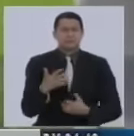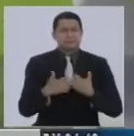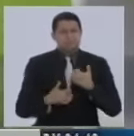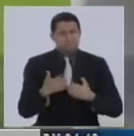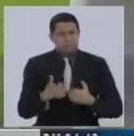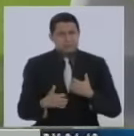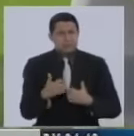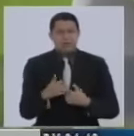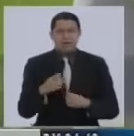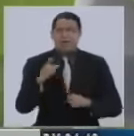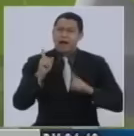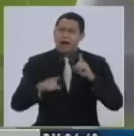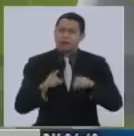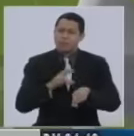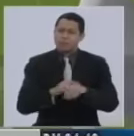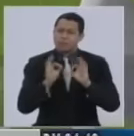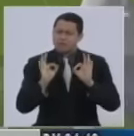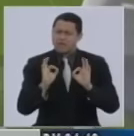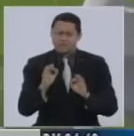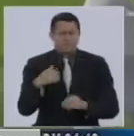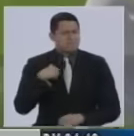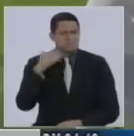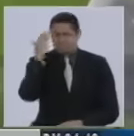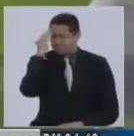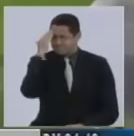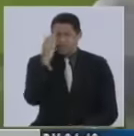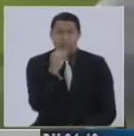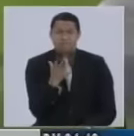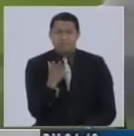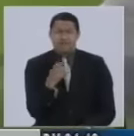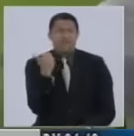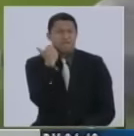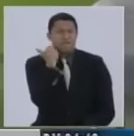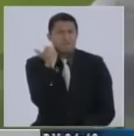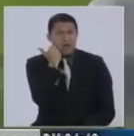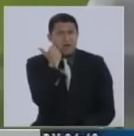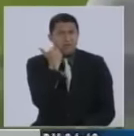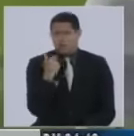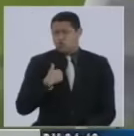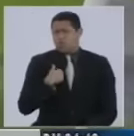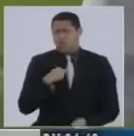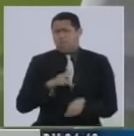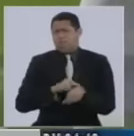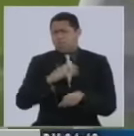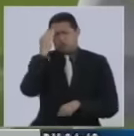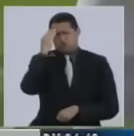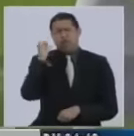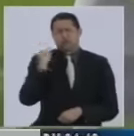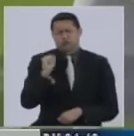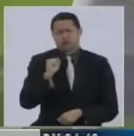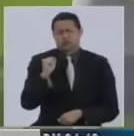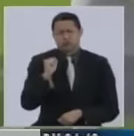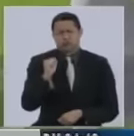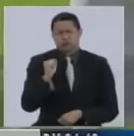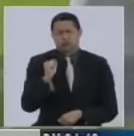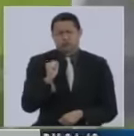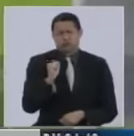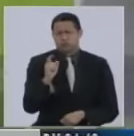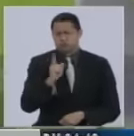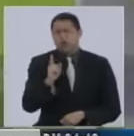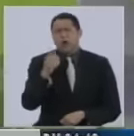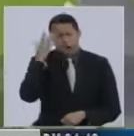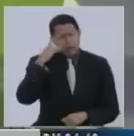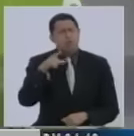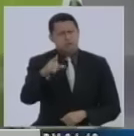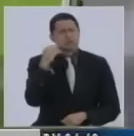que hay ciertas especialidades que no manejan bien esto y la enfermedad y no es porque el médico no lo sepa yo en ningún momento quiero decir que